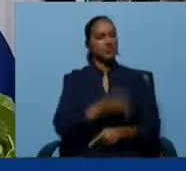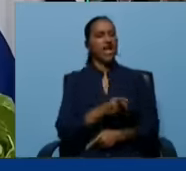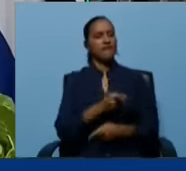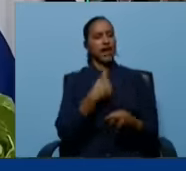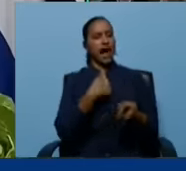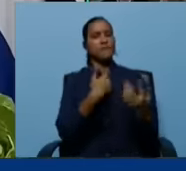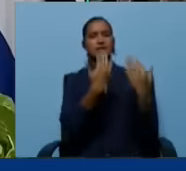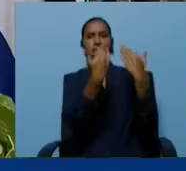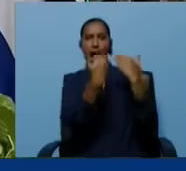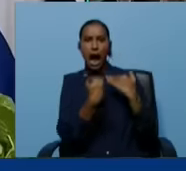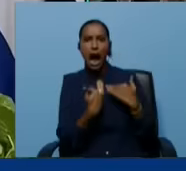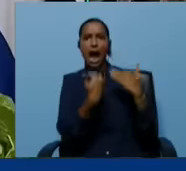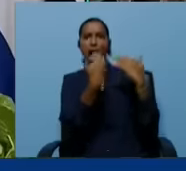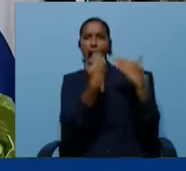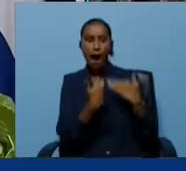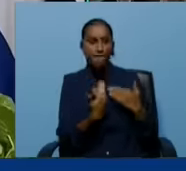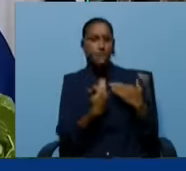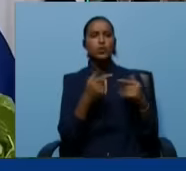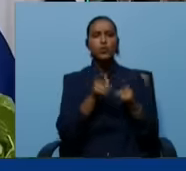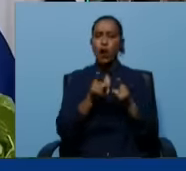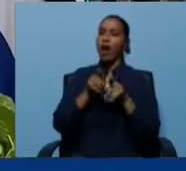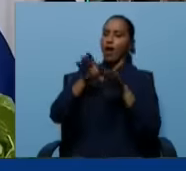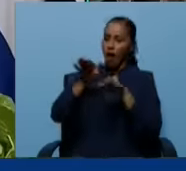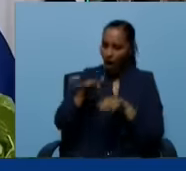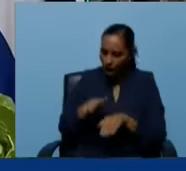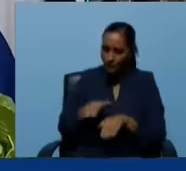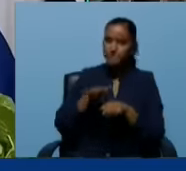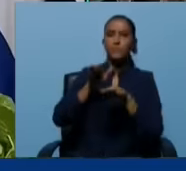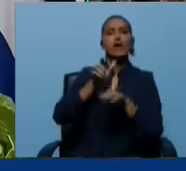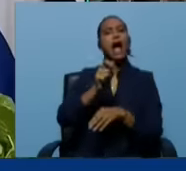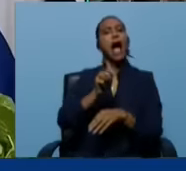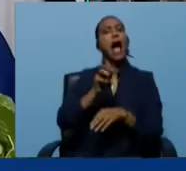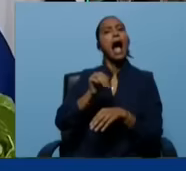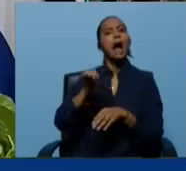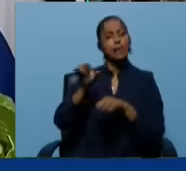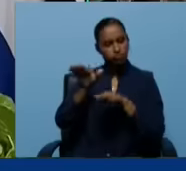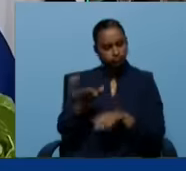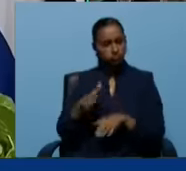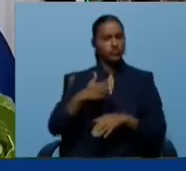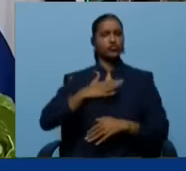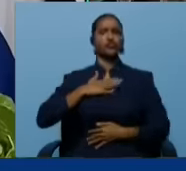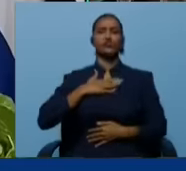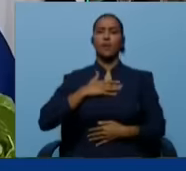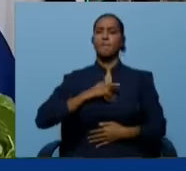como los dueños de los continentes africanos, asiáticos,